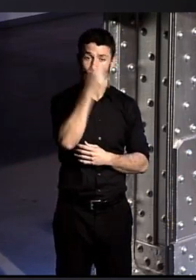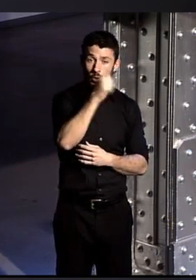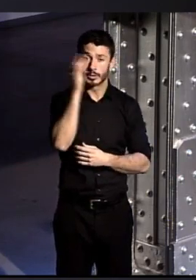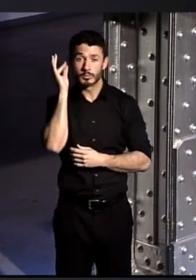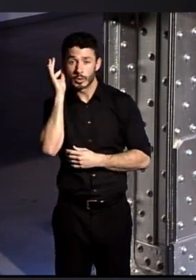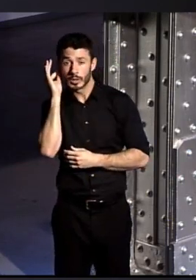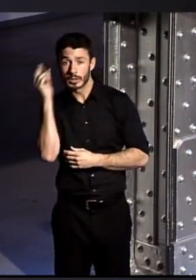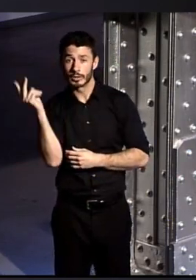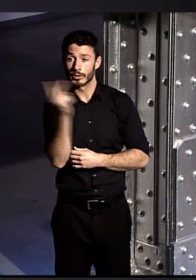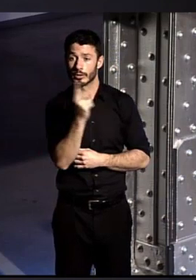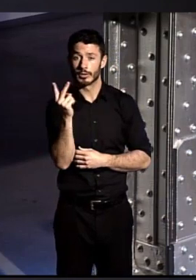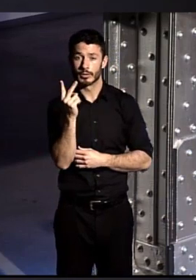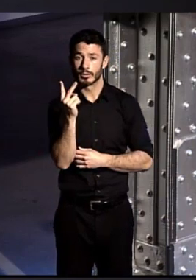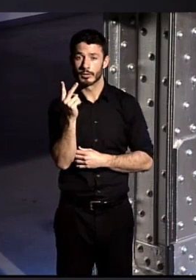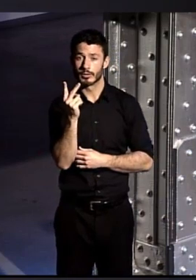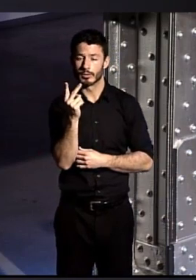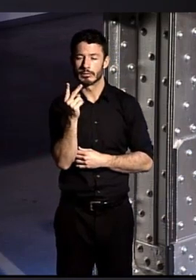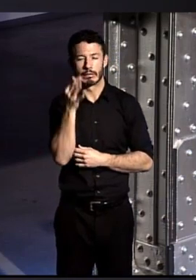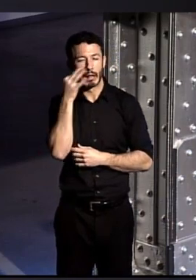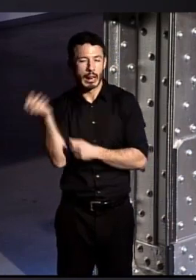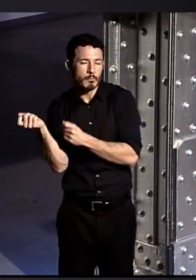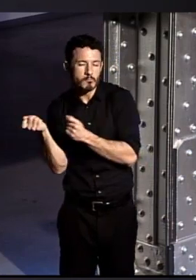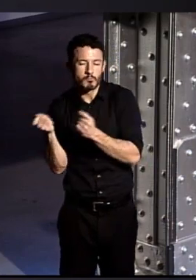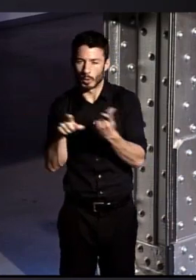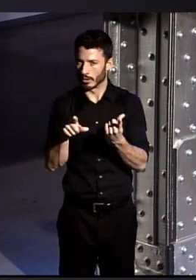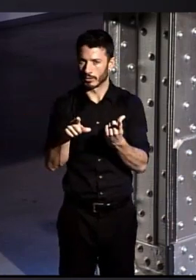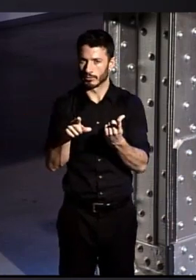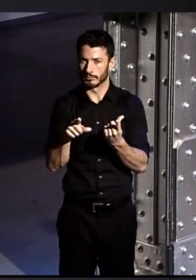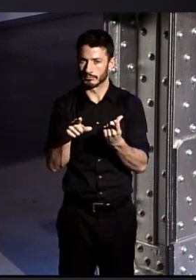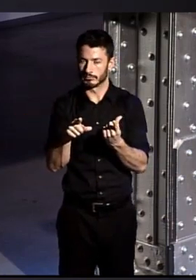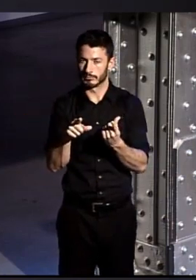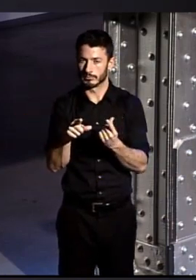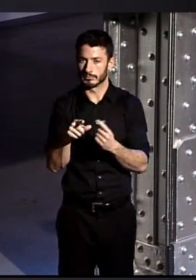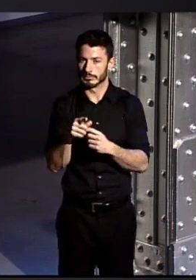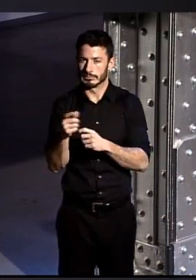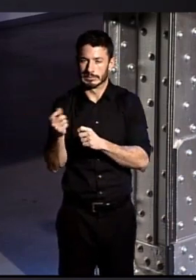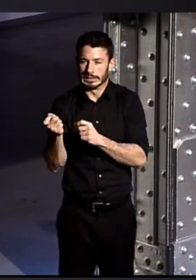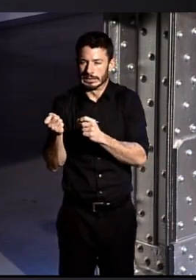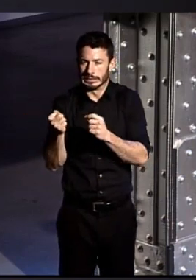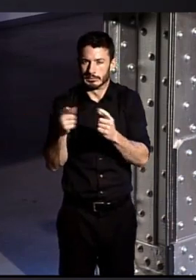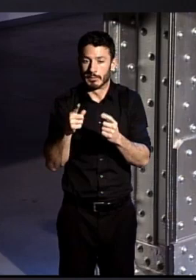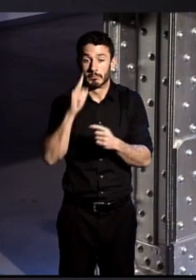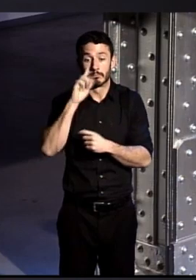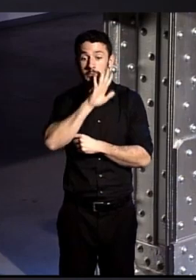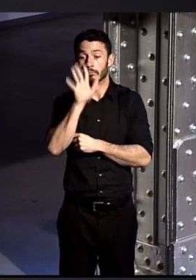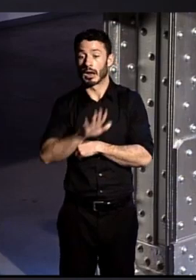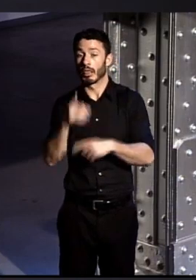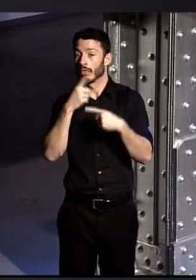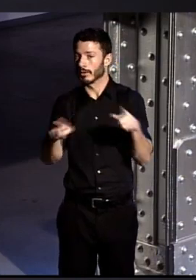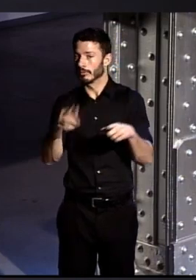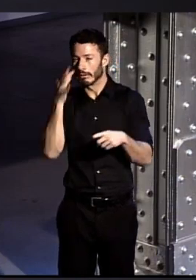mujeres somos muy parecidos. Creo que somos mucho más parecidos de lo que